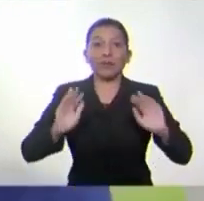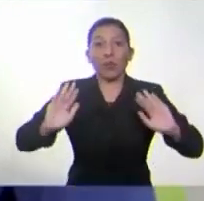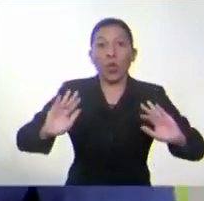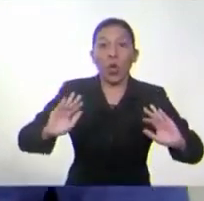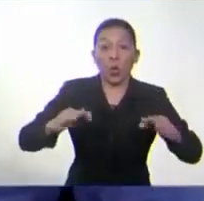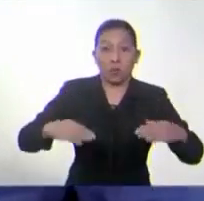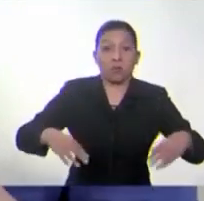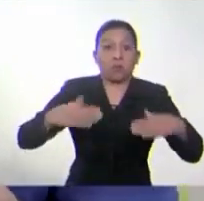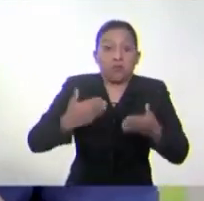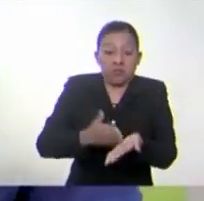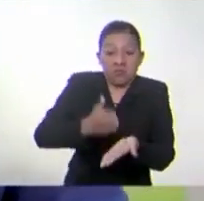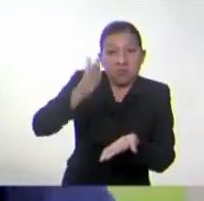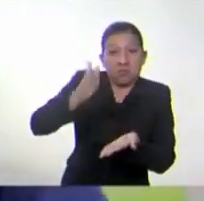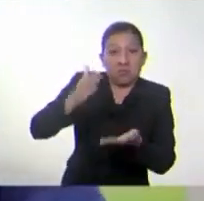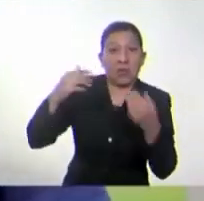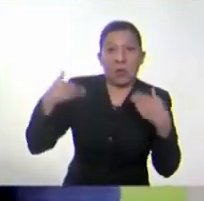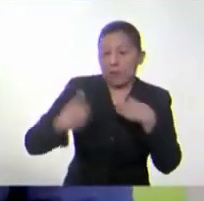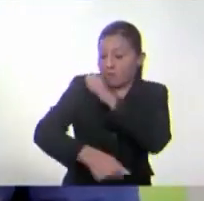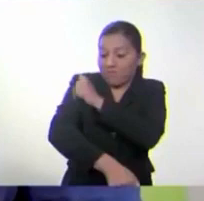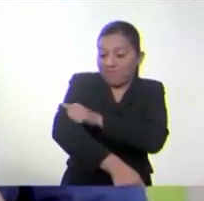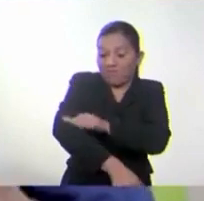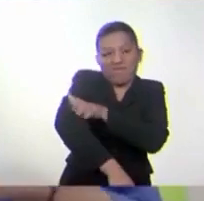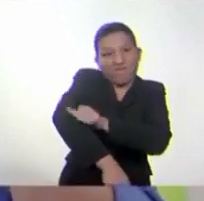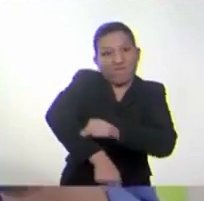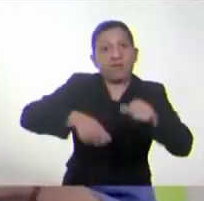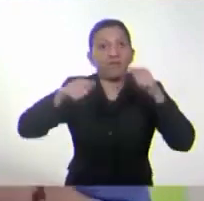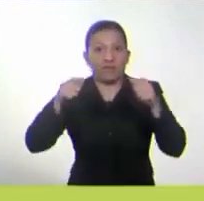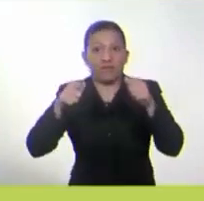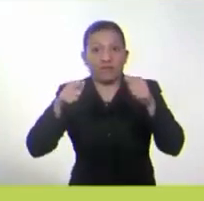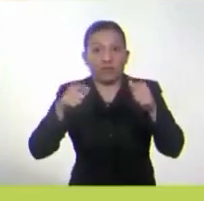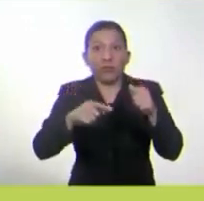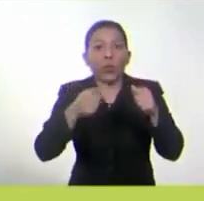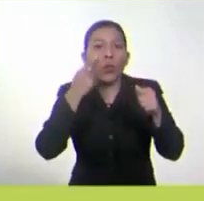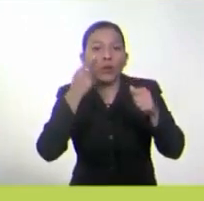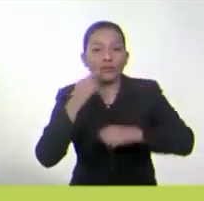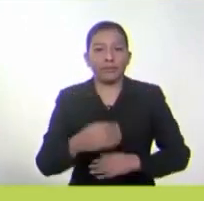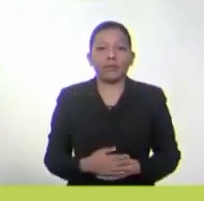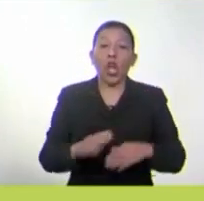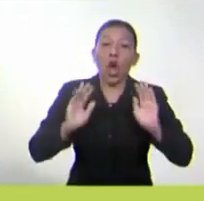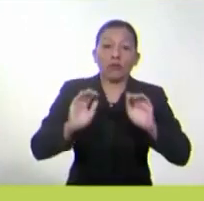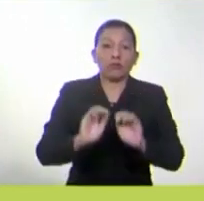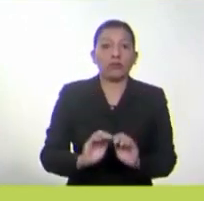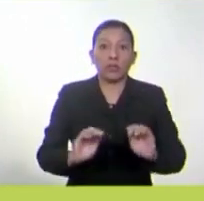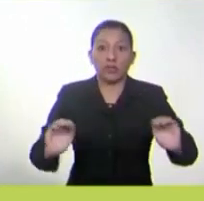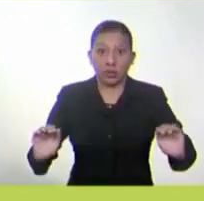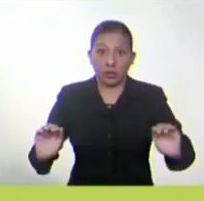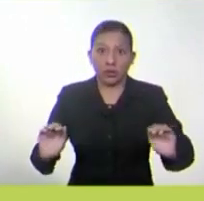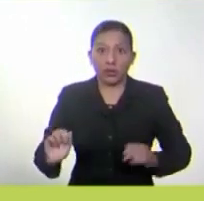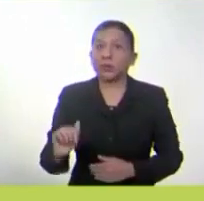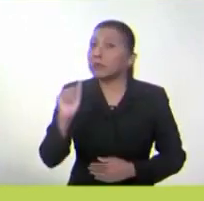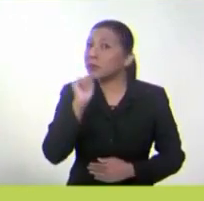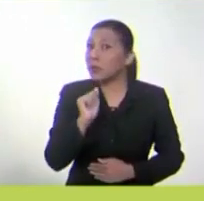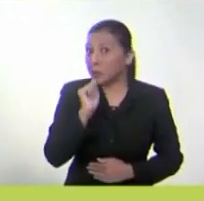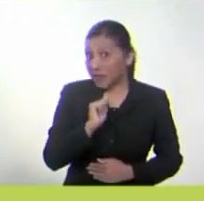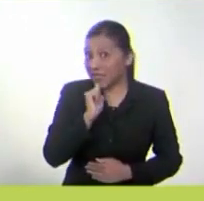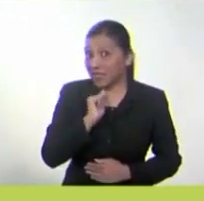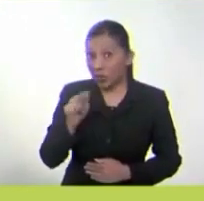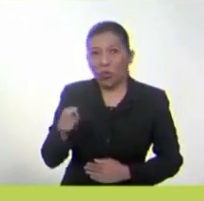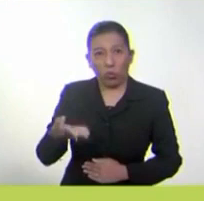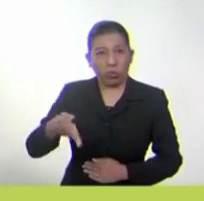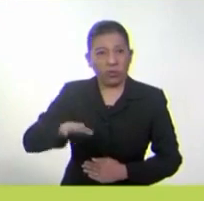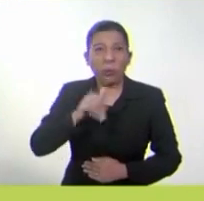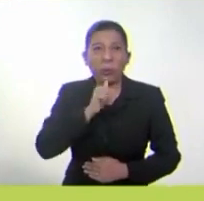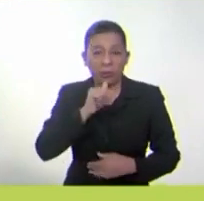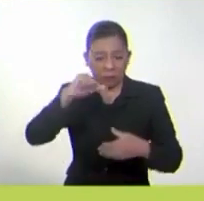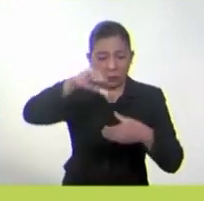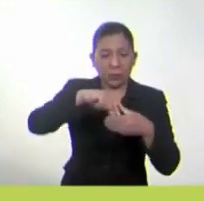En China, se acostumbraba a utilizar la orina de niños pequeños como una especie de cosmético. Esta costumbre, durante